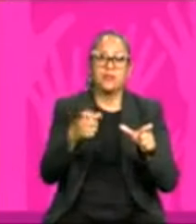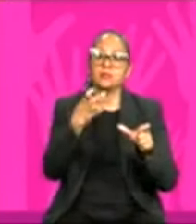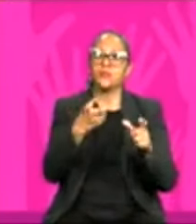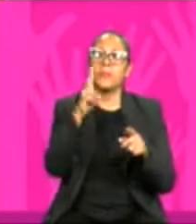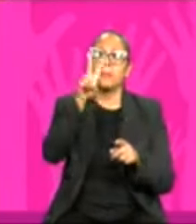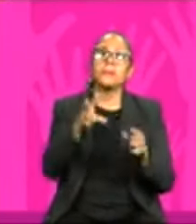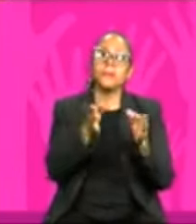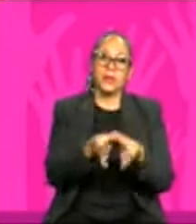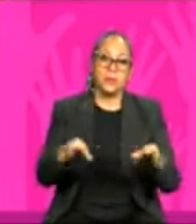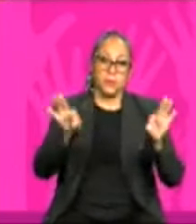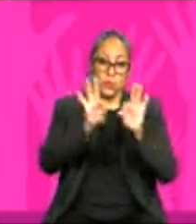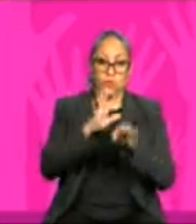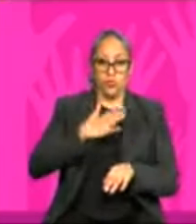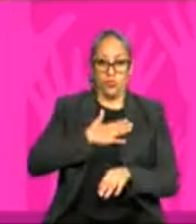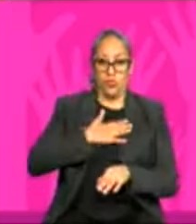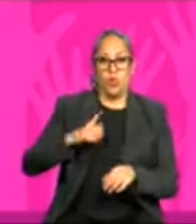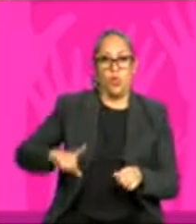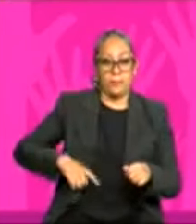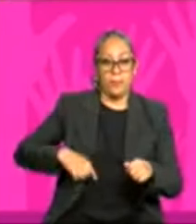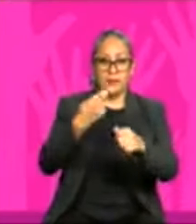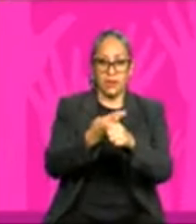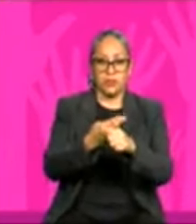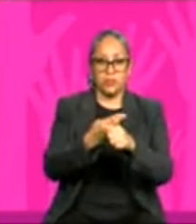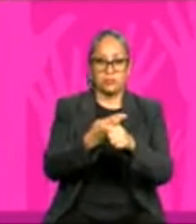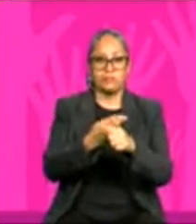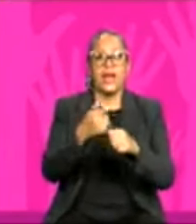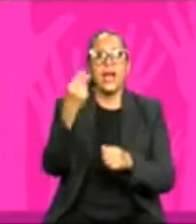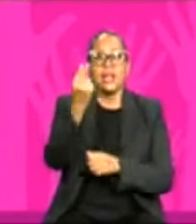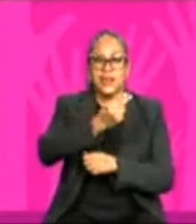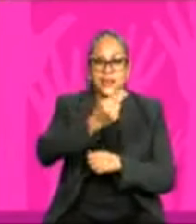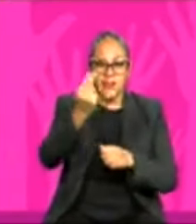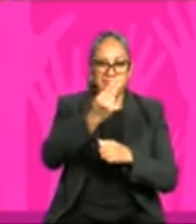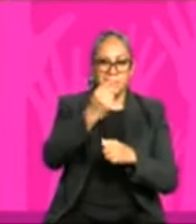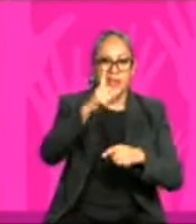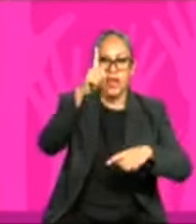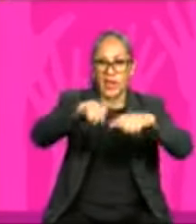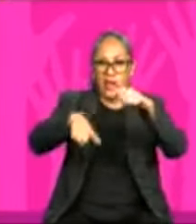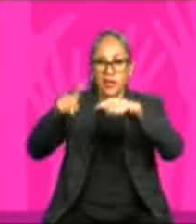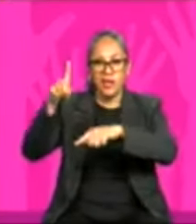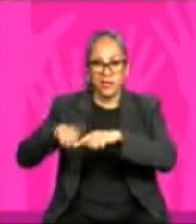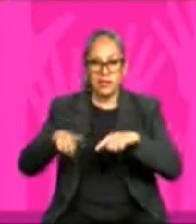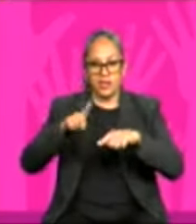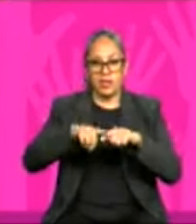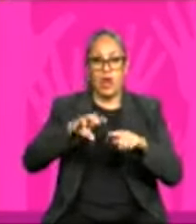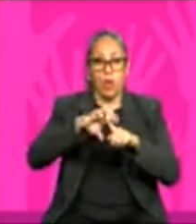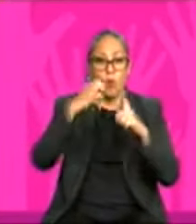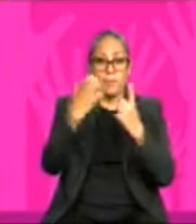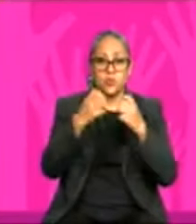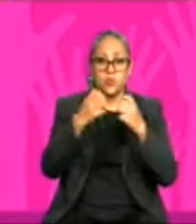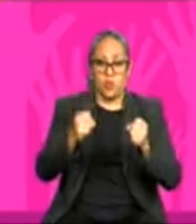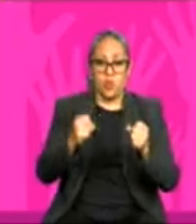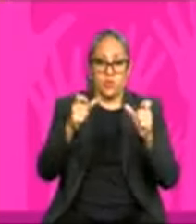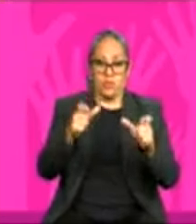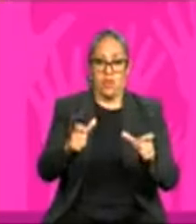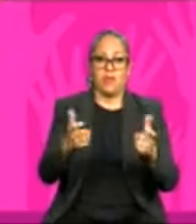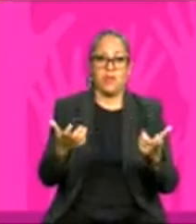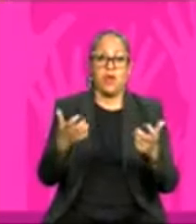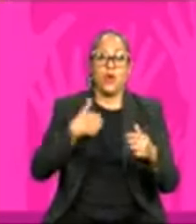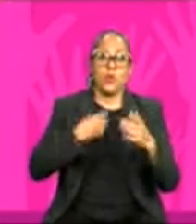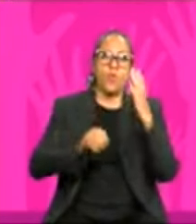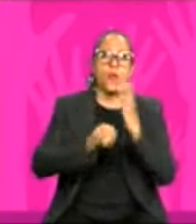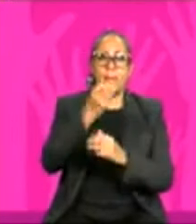Por eso, como gobernadora, vamos a desaparecer la fallida Comisión Estatal de Seguridad y vamos a crear la Secretaría de